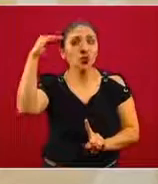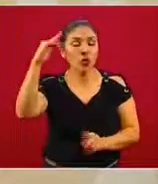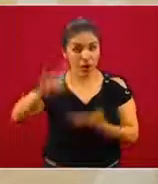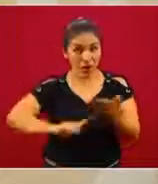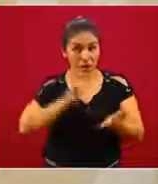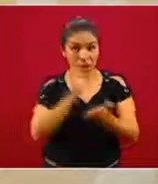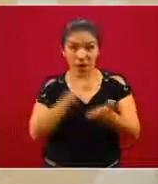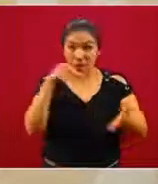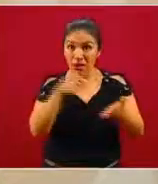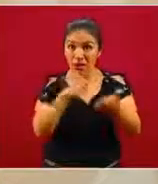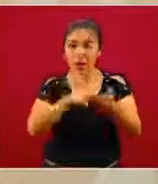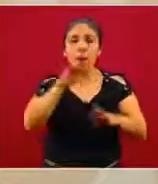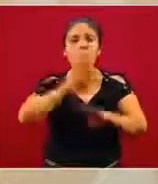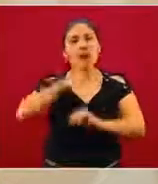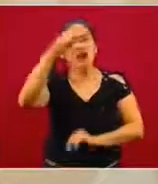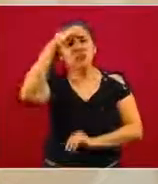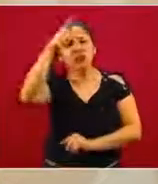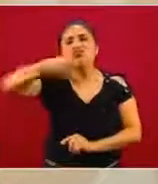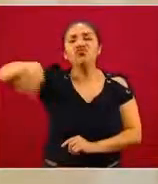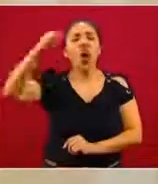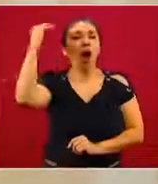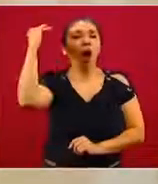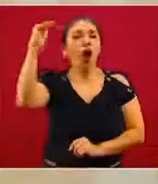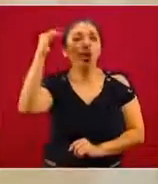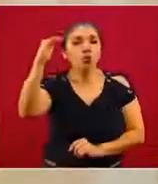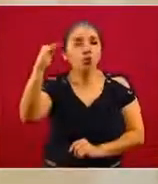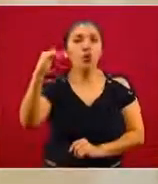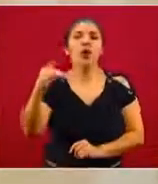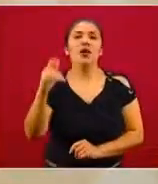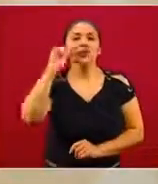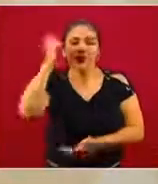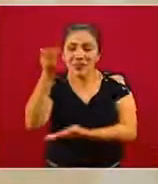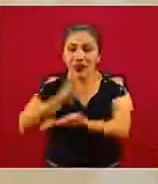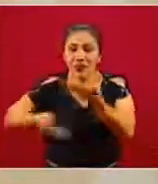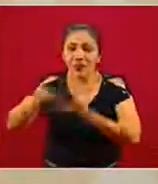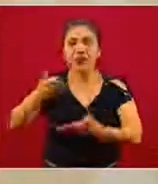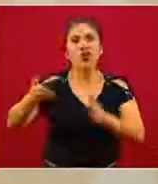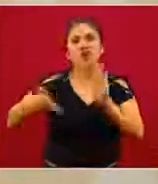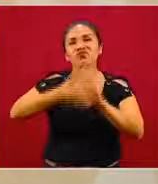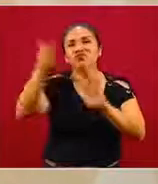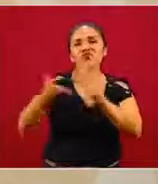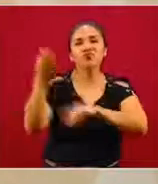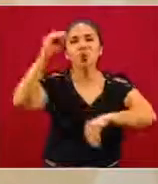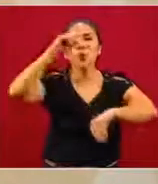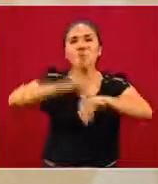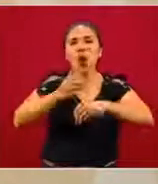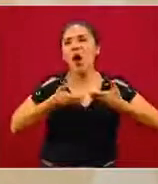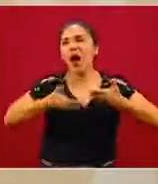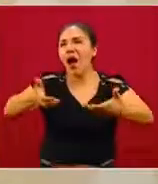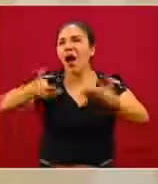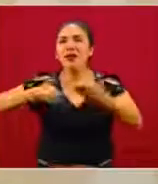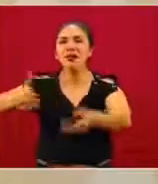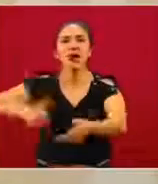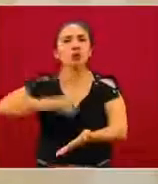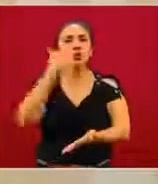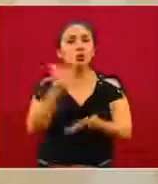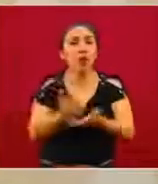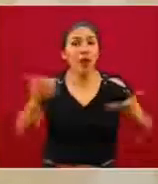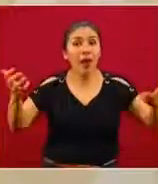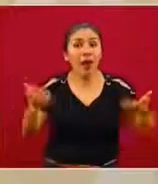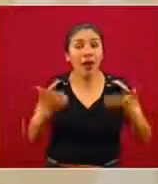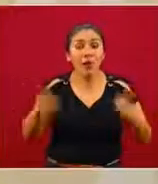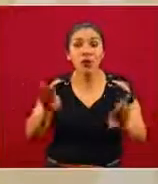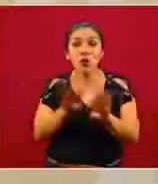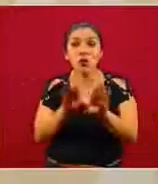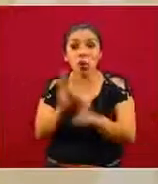legislación ha estado pensada para la So población all of the adulta, los assistance servicios or the públicos de public infraestructura services, urbana, urban la acción infrastructure, del modelo